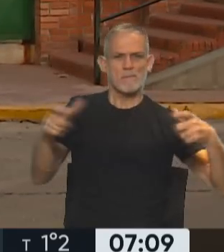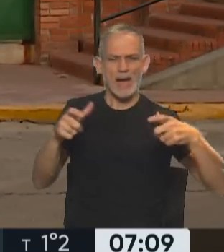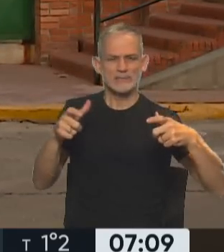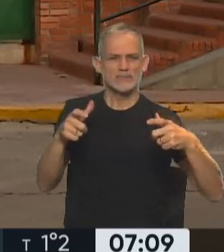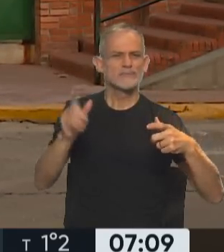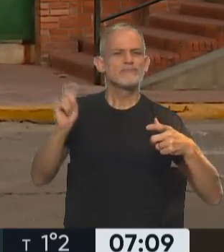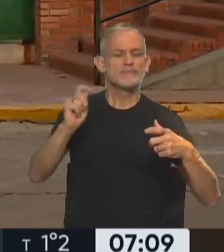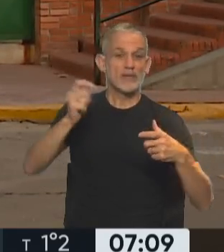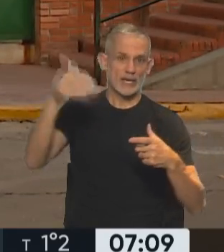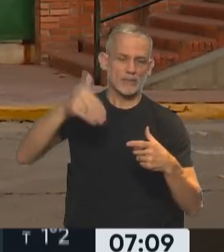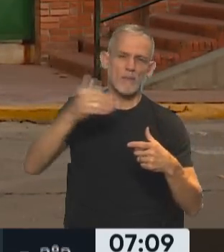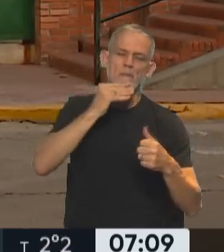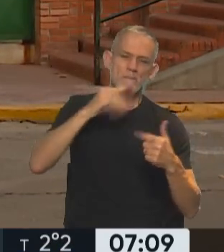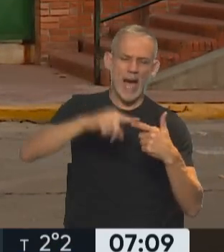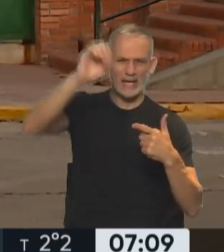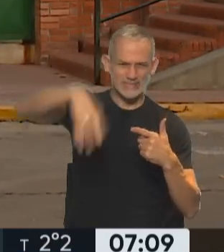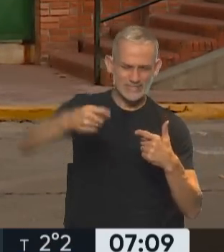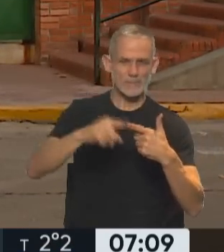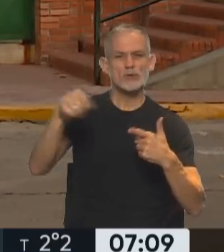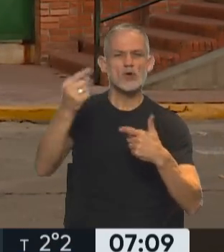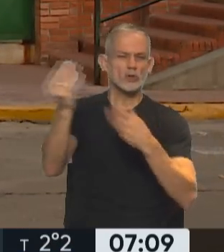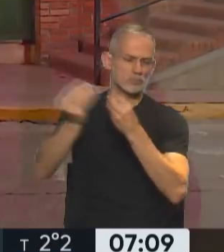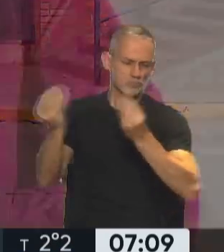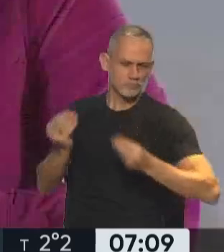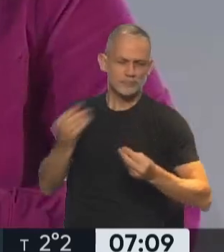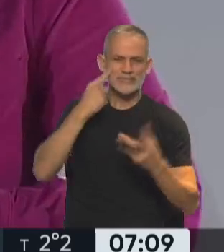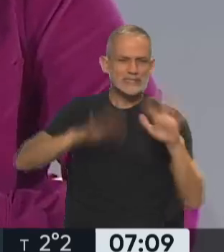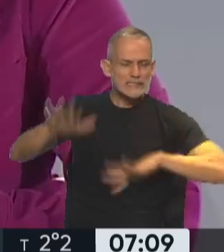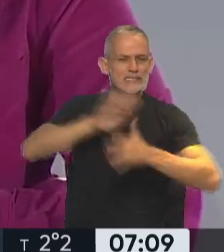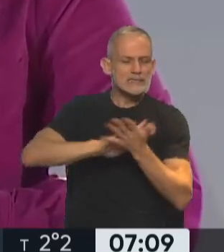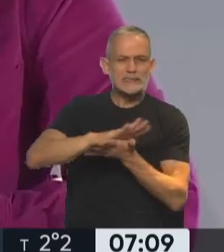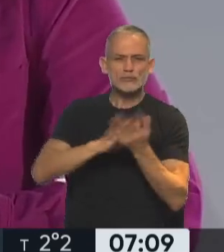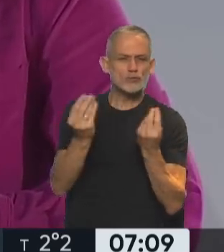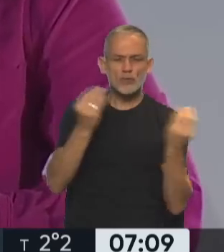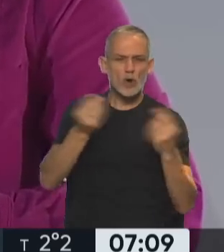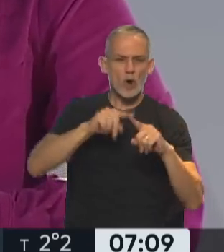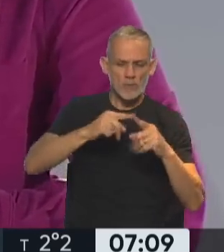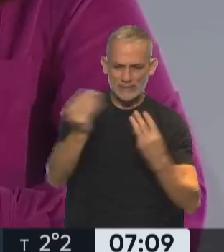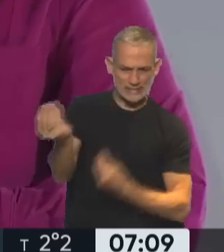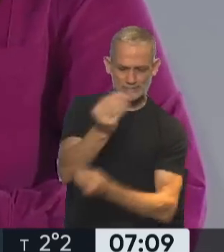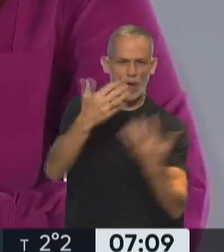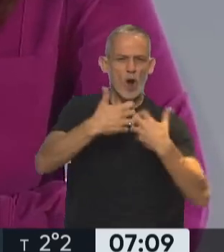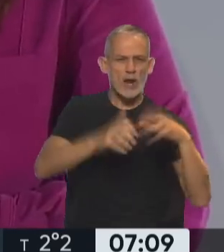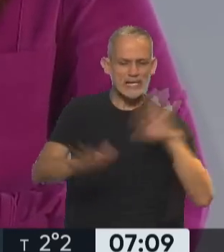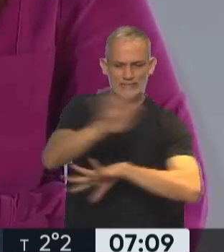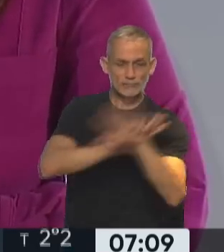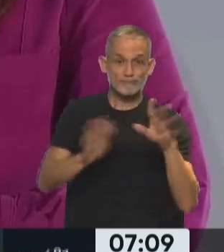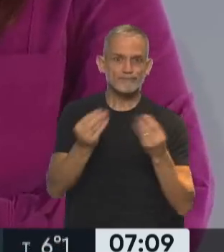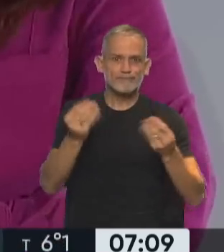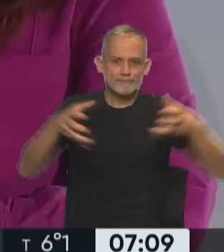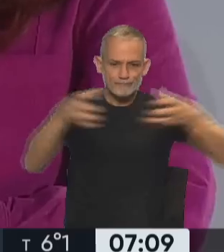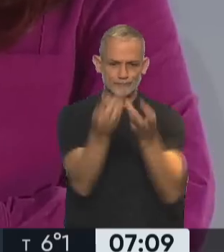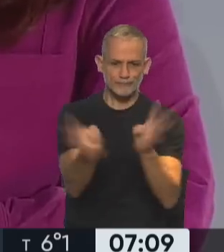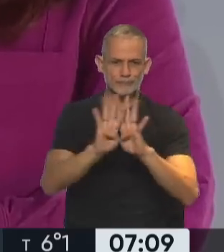con Sergio Massa y otros funcionarios, buscándole una solución política y una reestructuración, integrar al